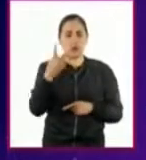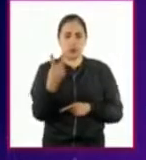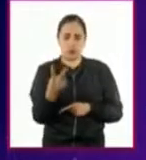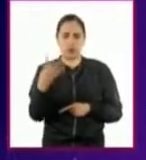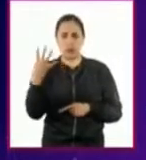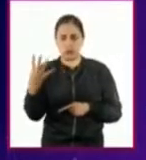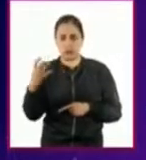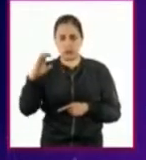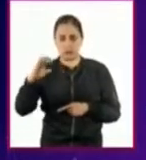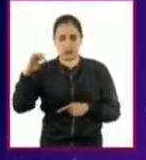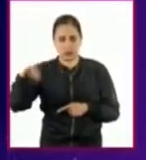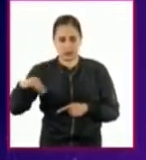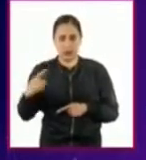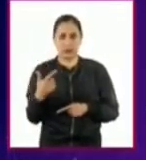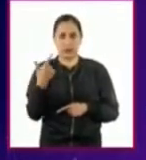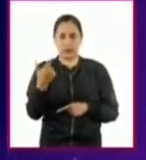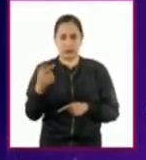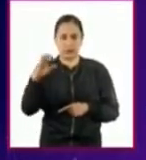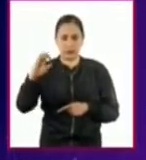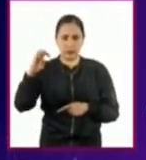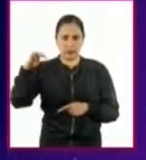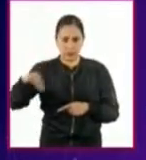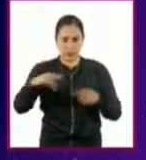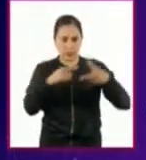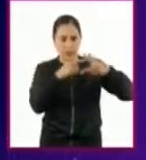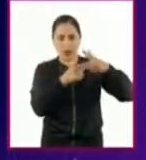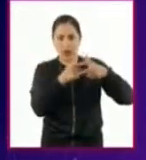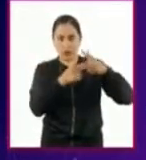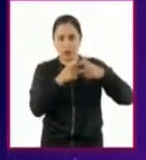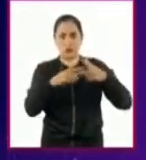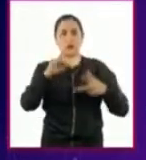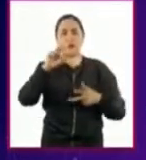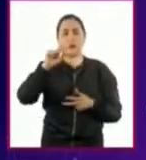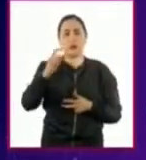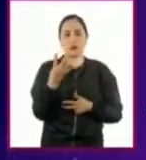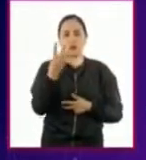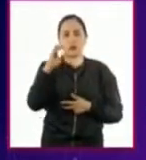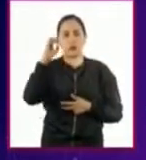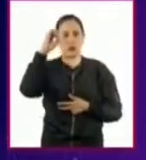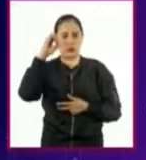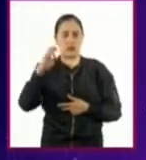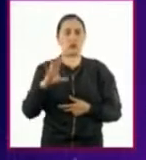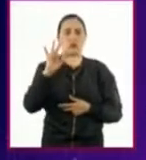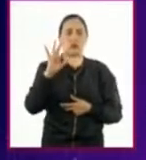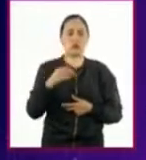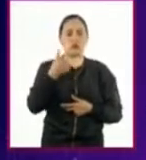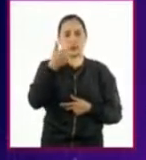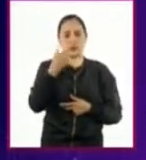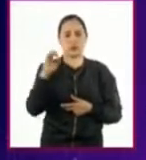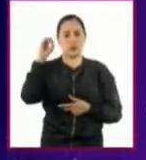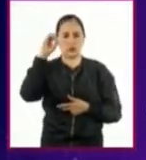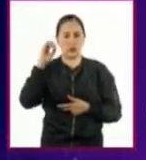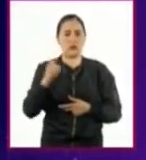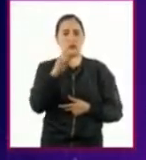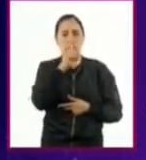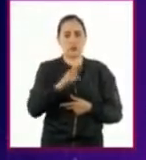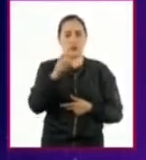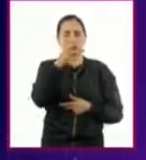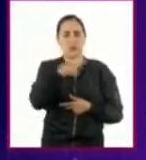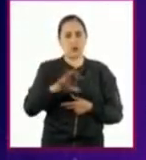centímetros, 7 centímetros. Ángulos 24 grados, 46 grados y 110